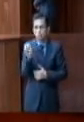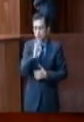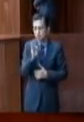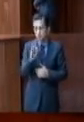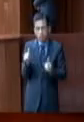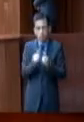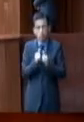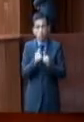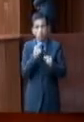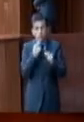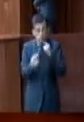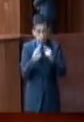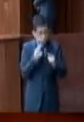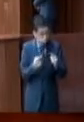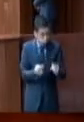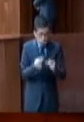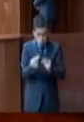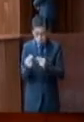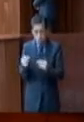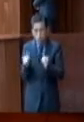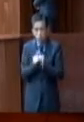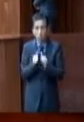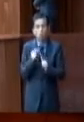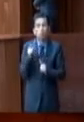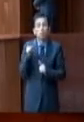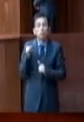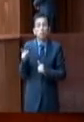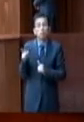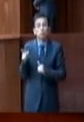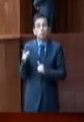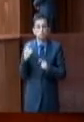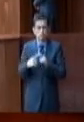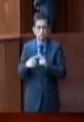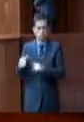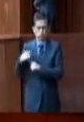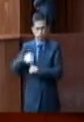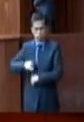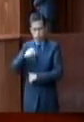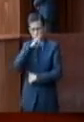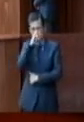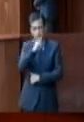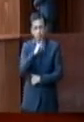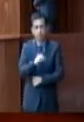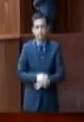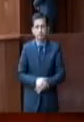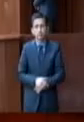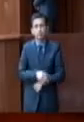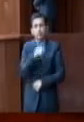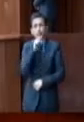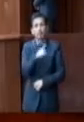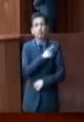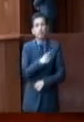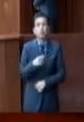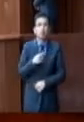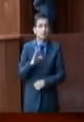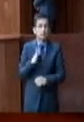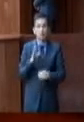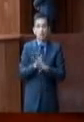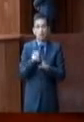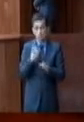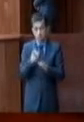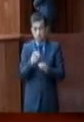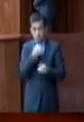negociaciones realizadas con la parte patronal pues debe evitarse que estas comunicaciones